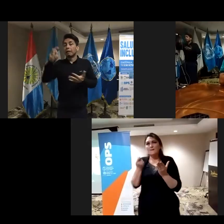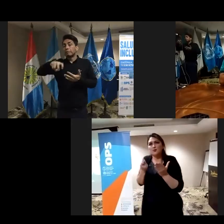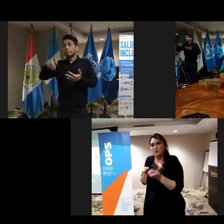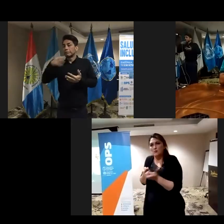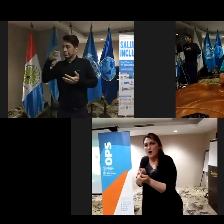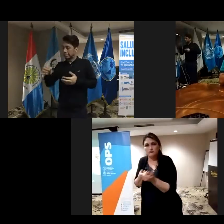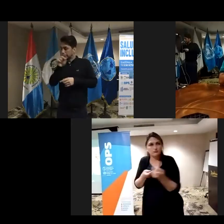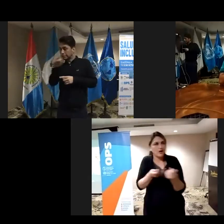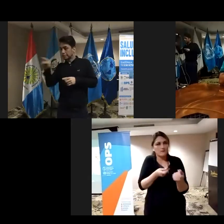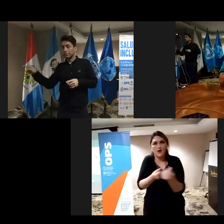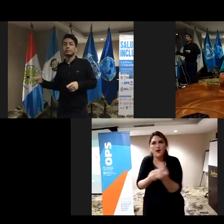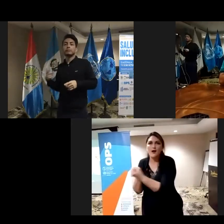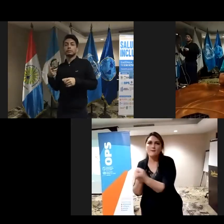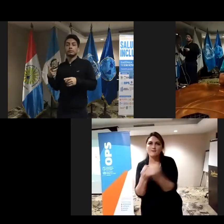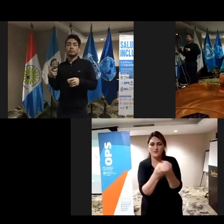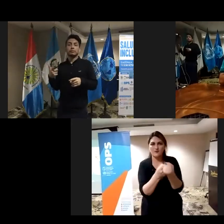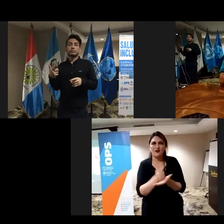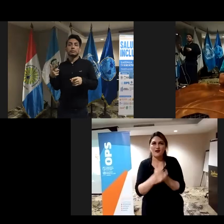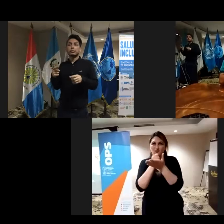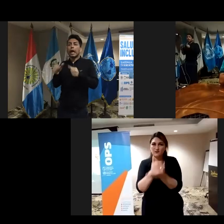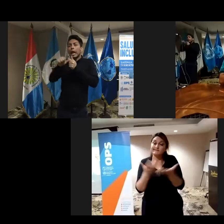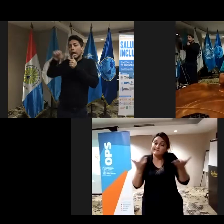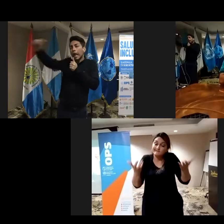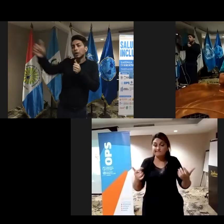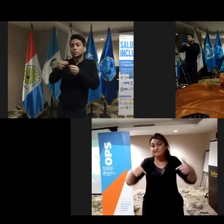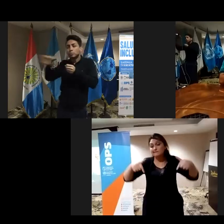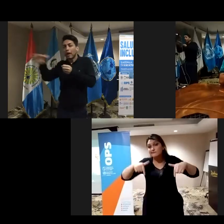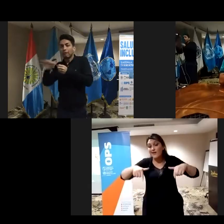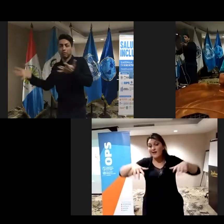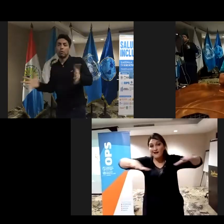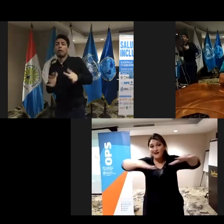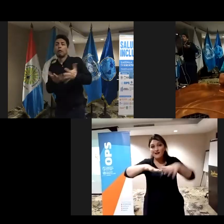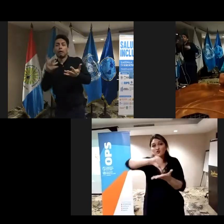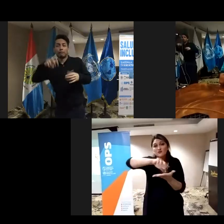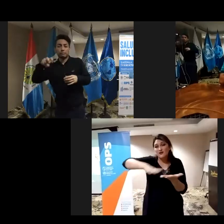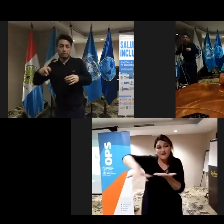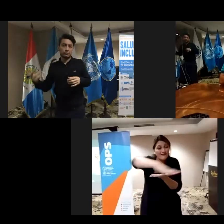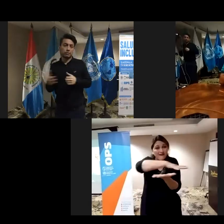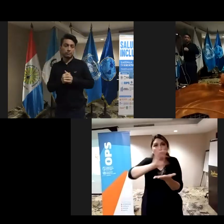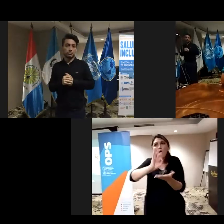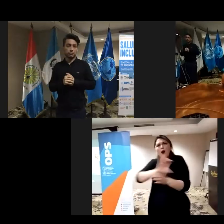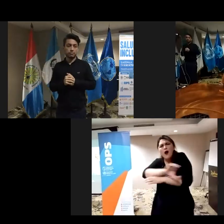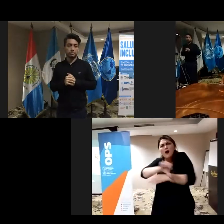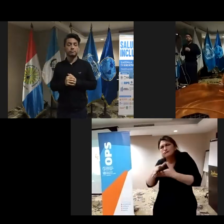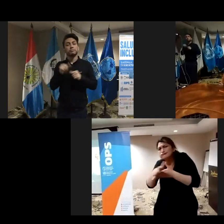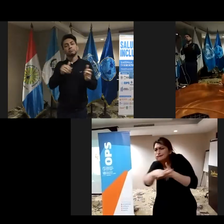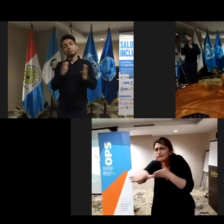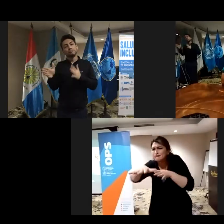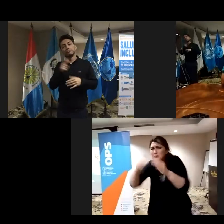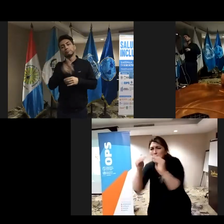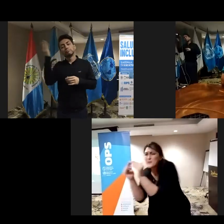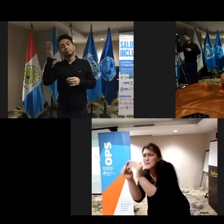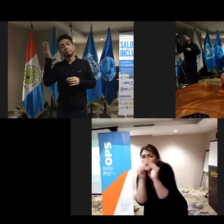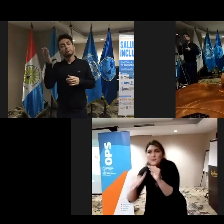reales que en áreas urbanas y en áreas rurales. A continuación tenemos